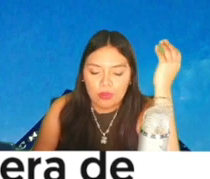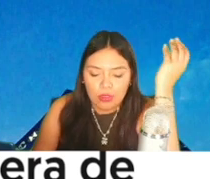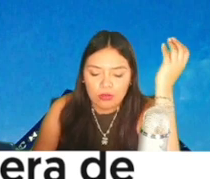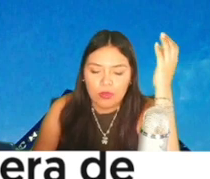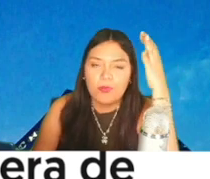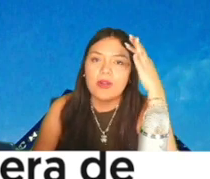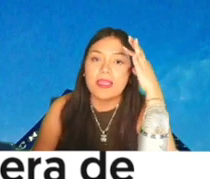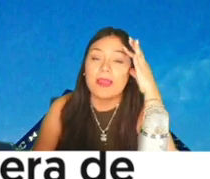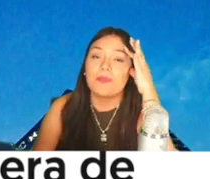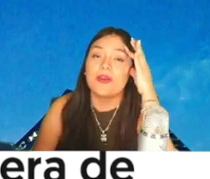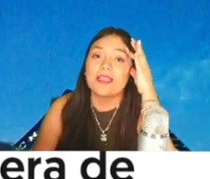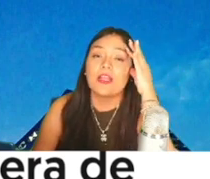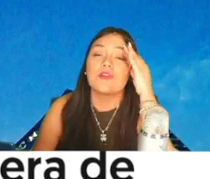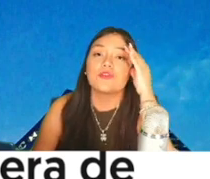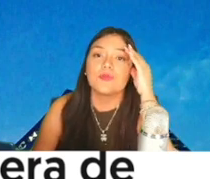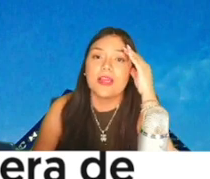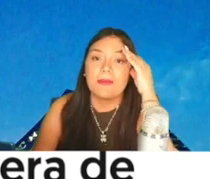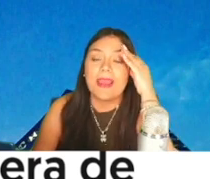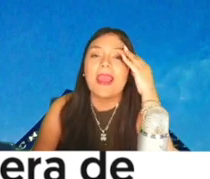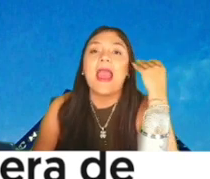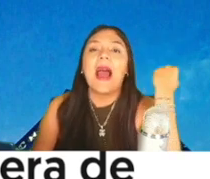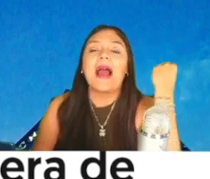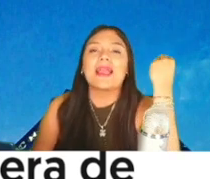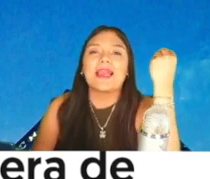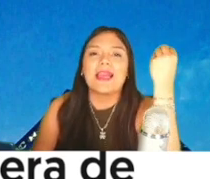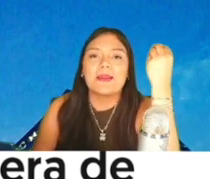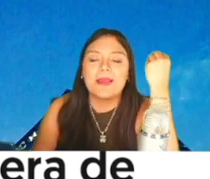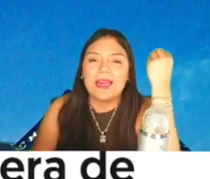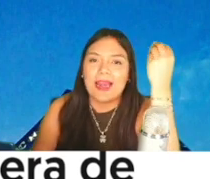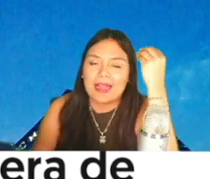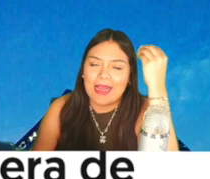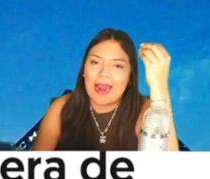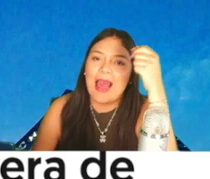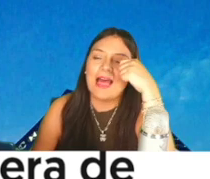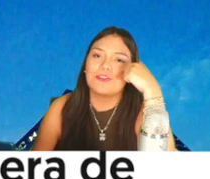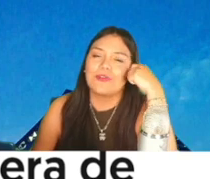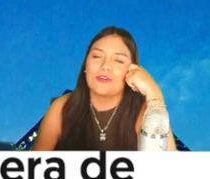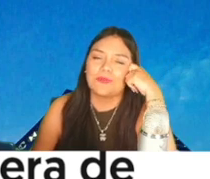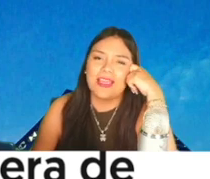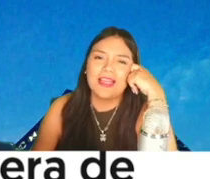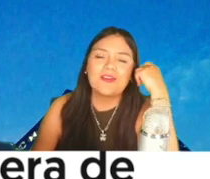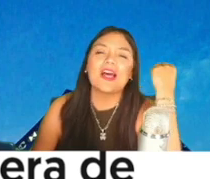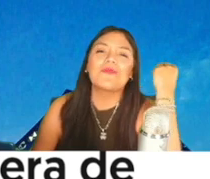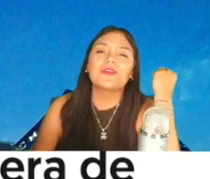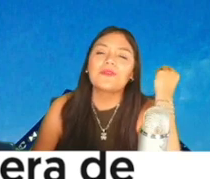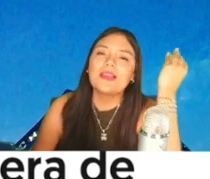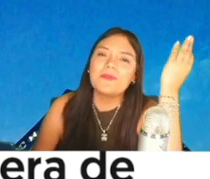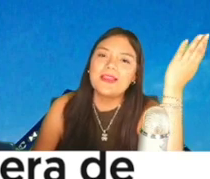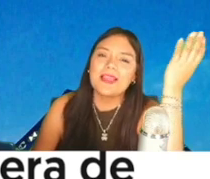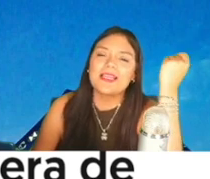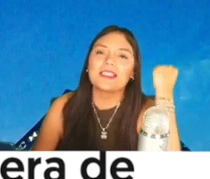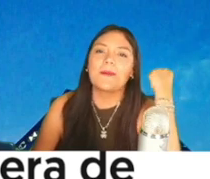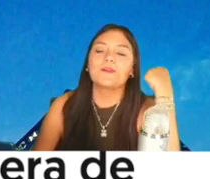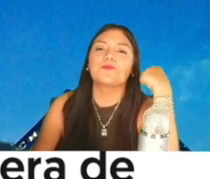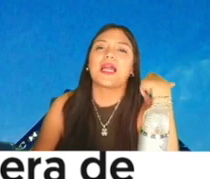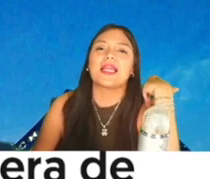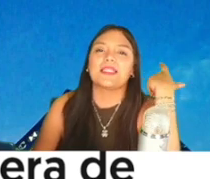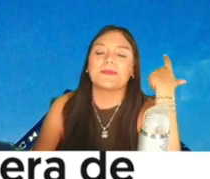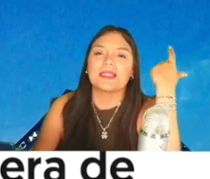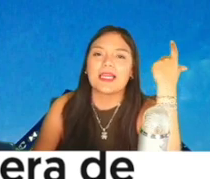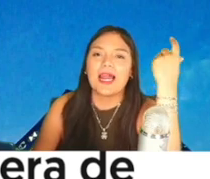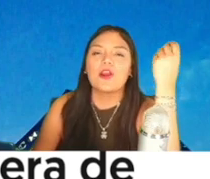como tonto porque pues nos vuelve a querer ver la cara a todos los mexicanos. Afortunadamente aquí estamos